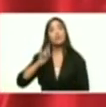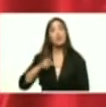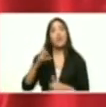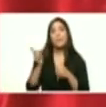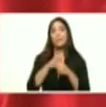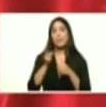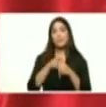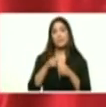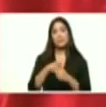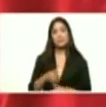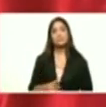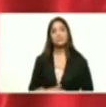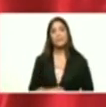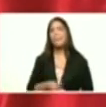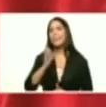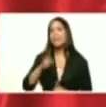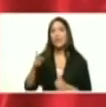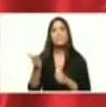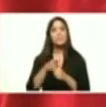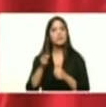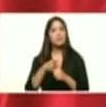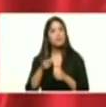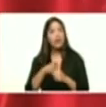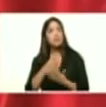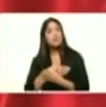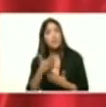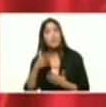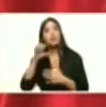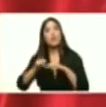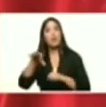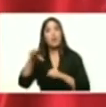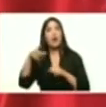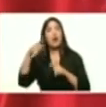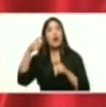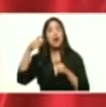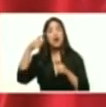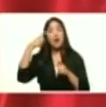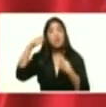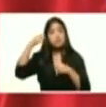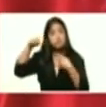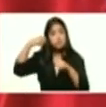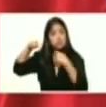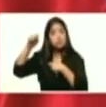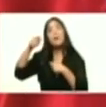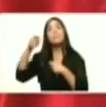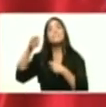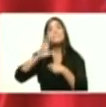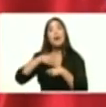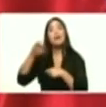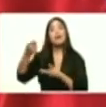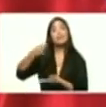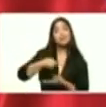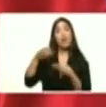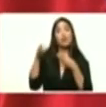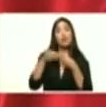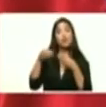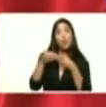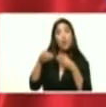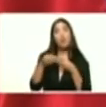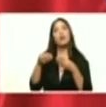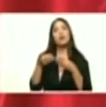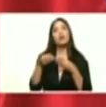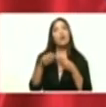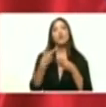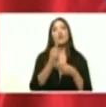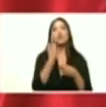prioritario, debe ser prioritario, el que esté dispuesto a exportar, para que haya, ingresos, de divisas, por la vía, no